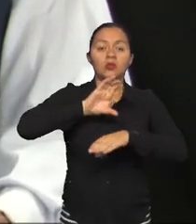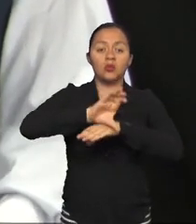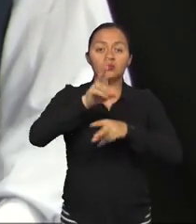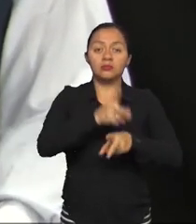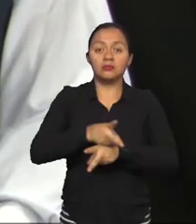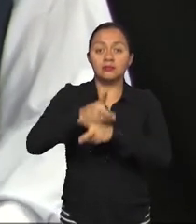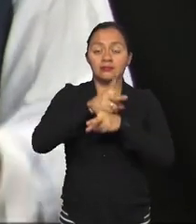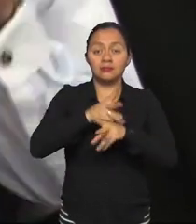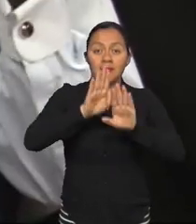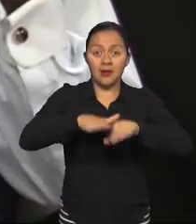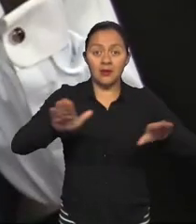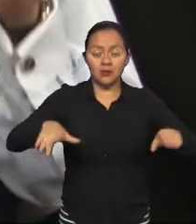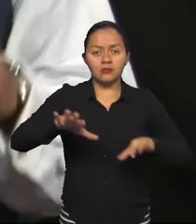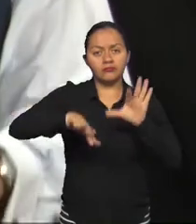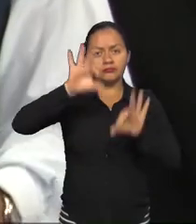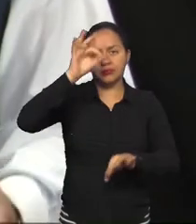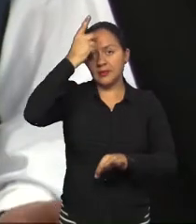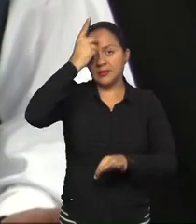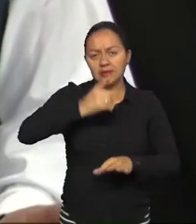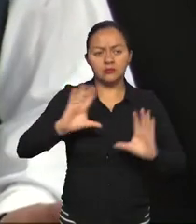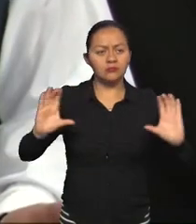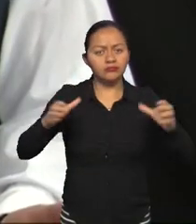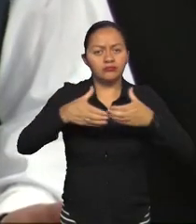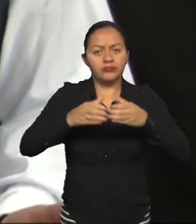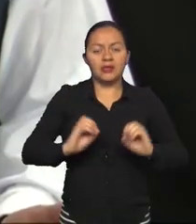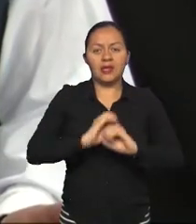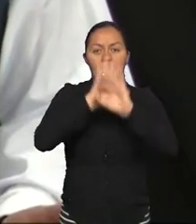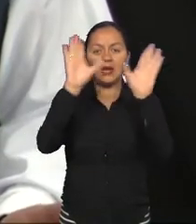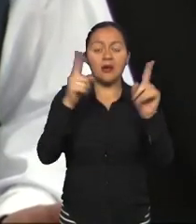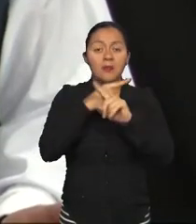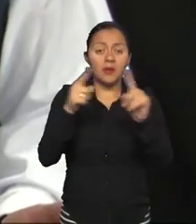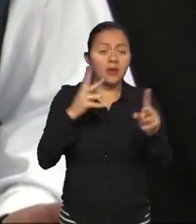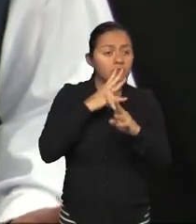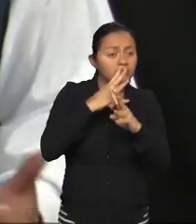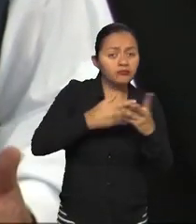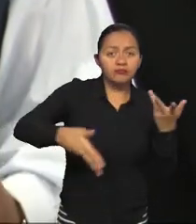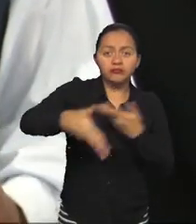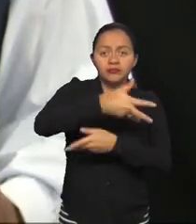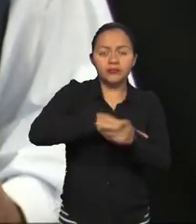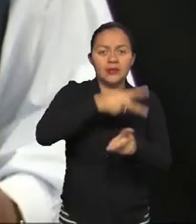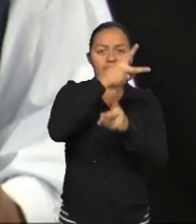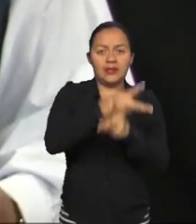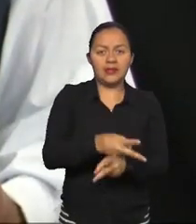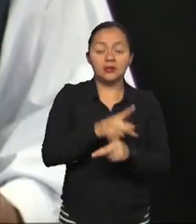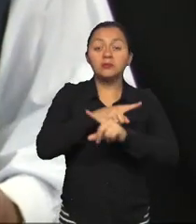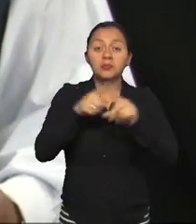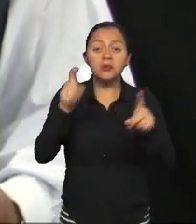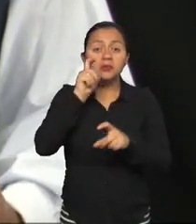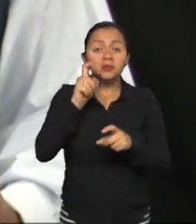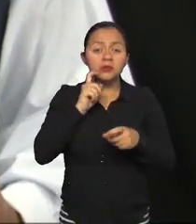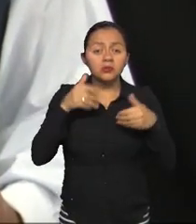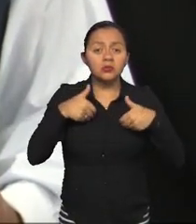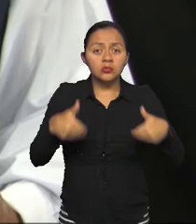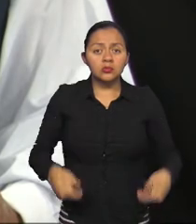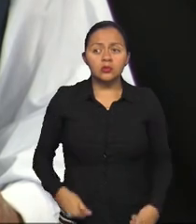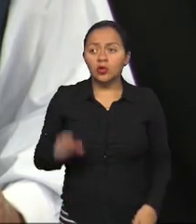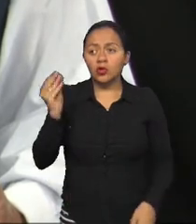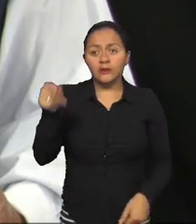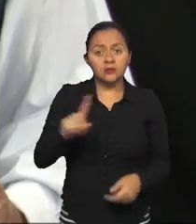estudiantil que les ayudan a tomar decisiones, pero sin hablarles sobre los riesgos y sin hablar sobre la sexualidad de los